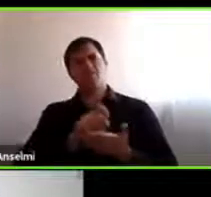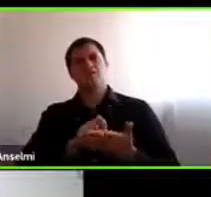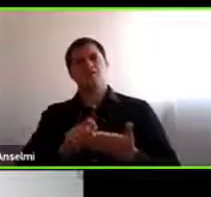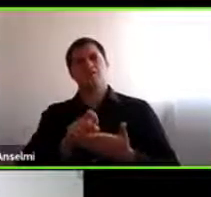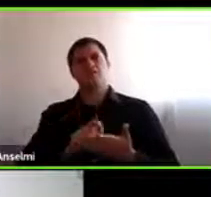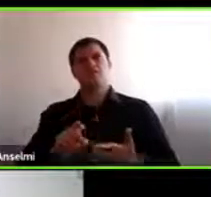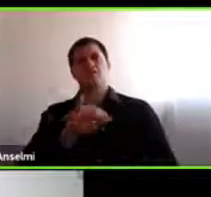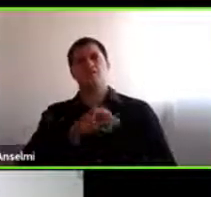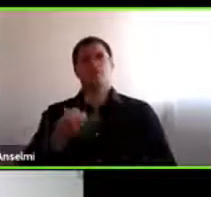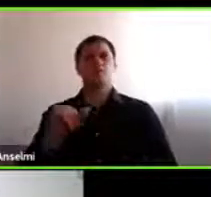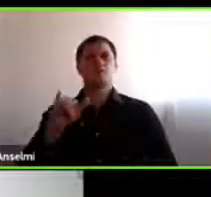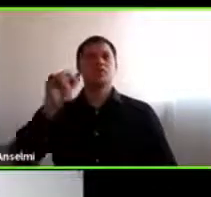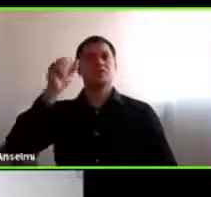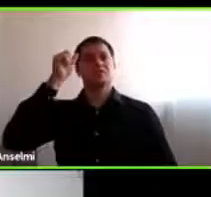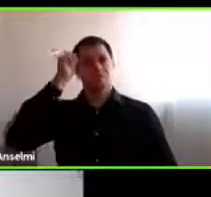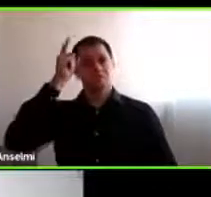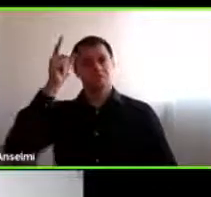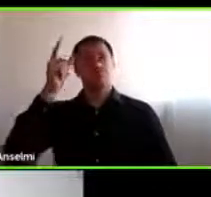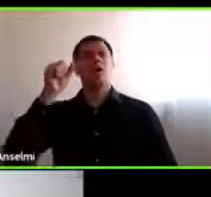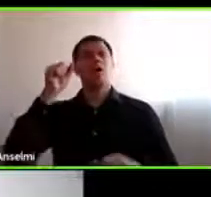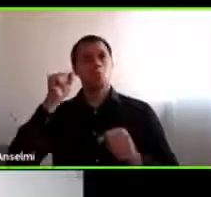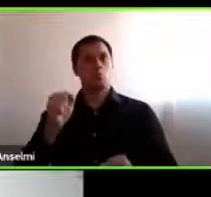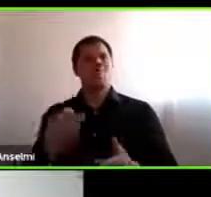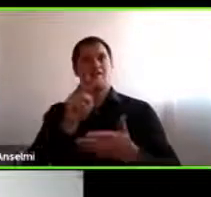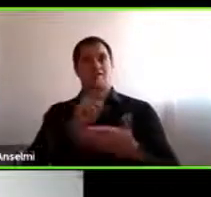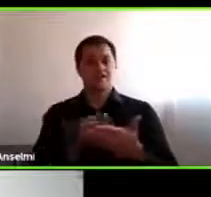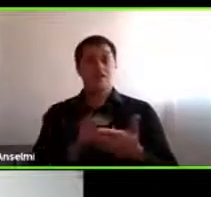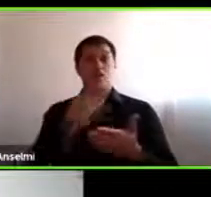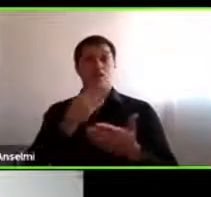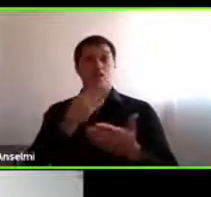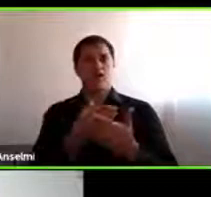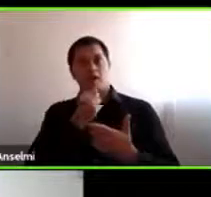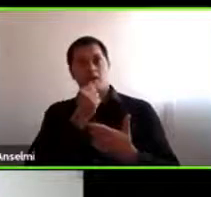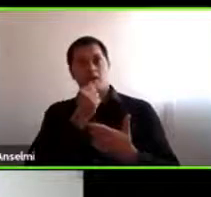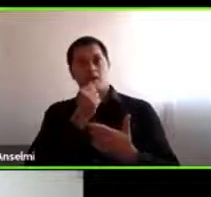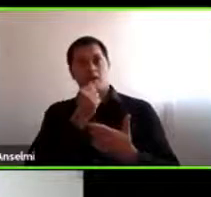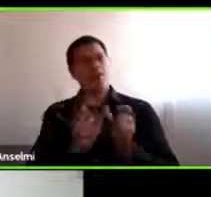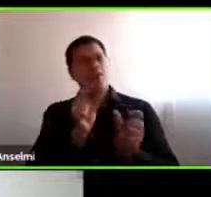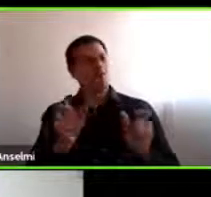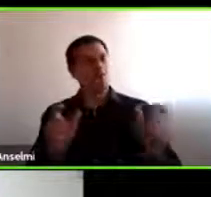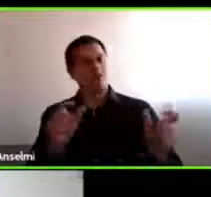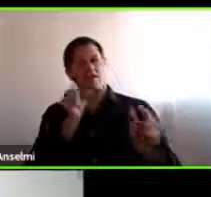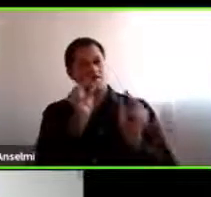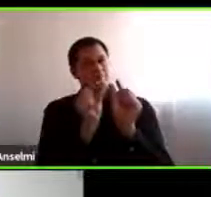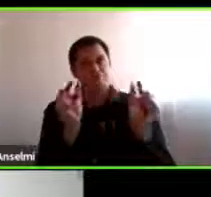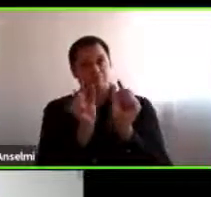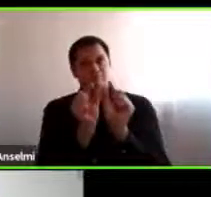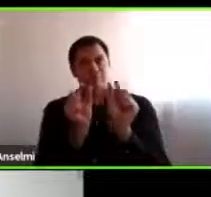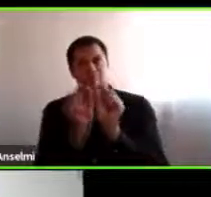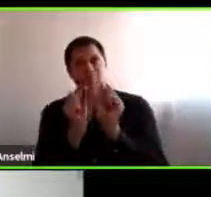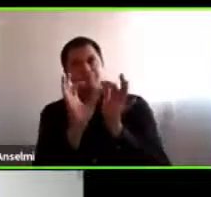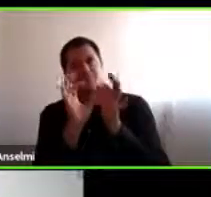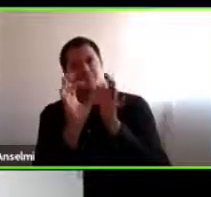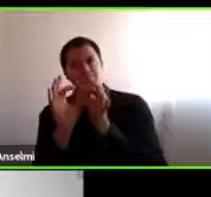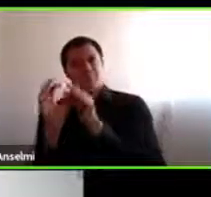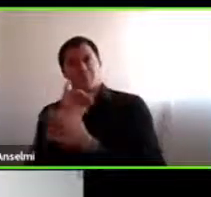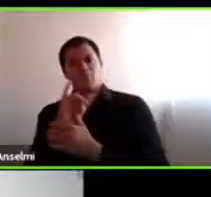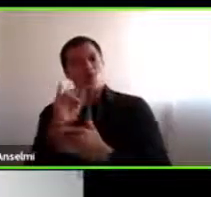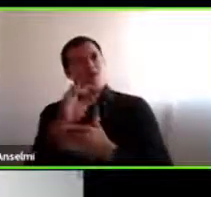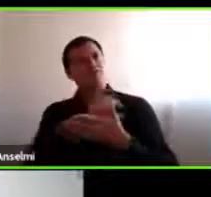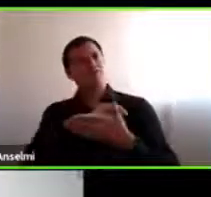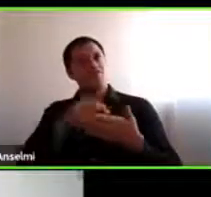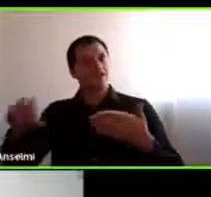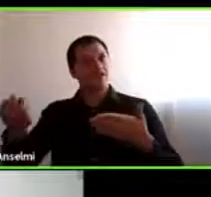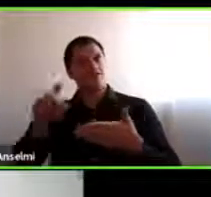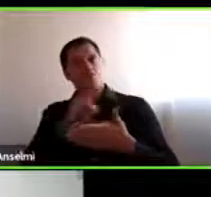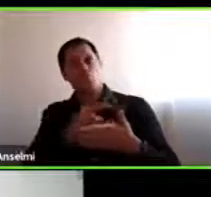cuenta que pueden leer hasta que se dan cuenta que esas palabras esas sílabas después se constituyen en textos que